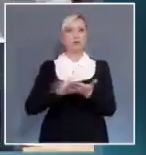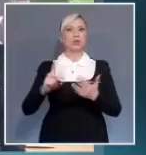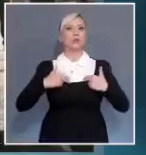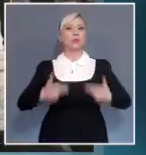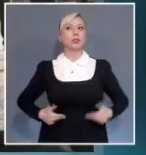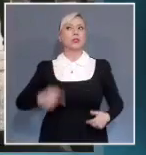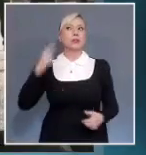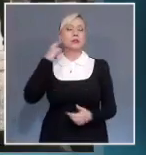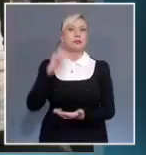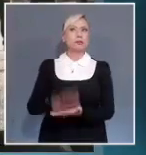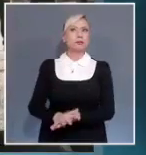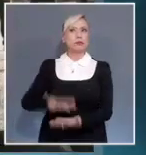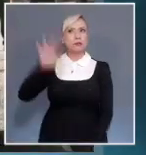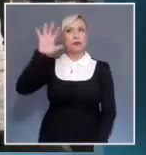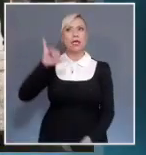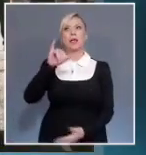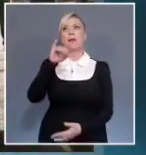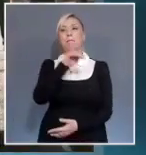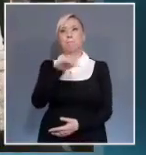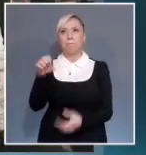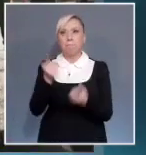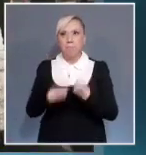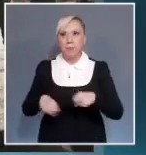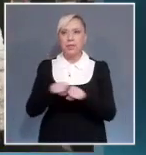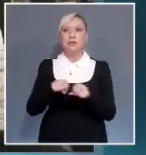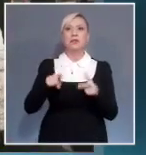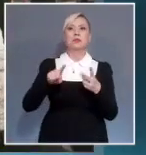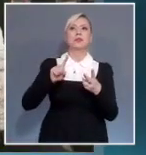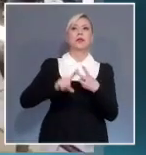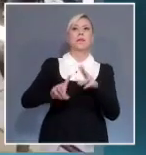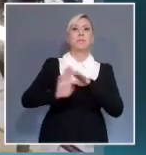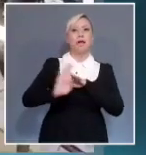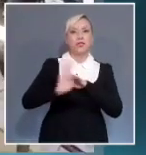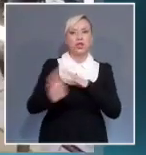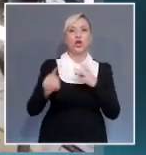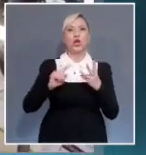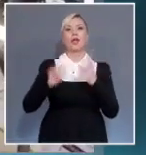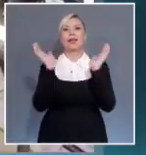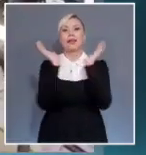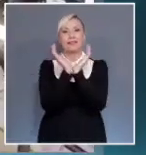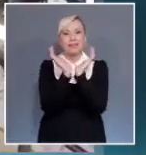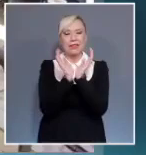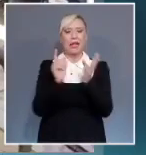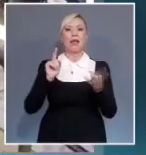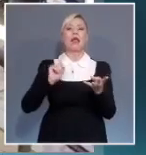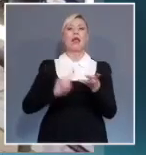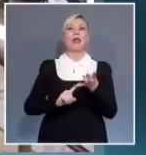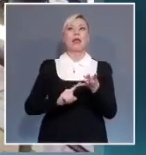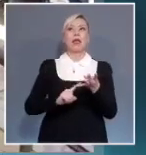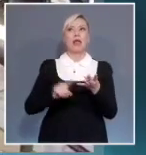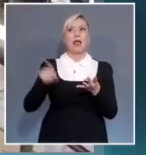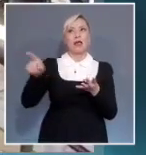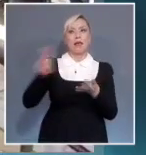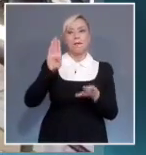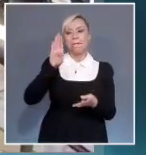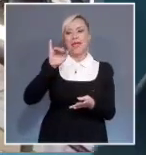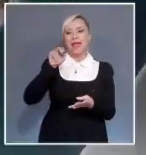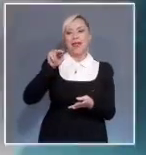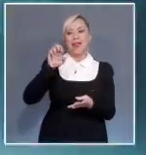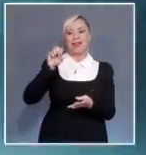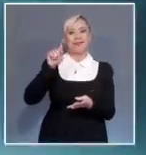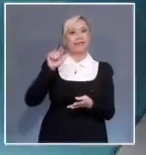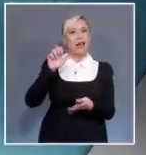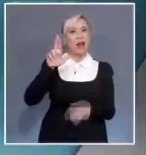y Readaptación Social, Migración, el ISSSTE y la Secretaría del Bienestar las instituciones con el mayor número de